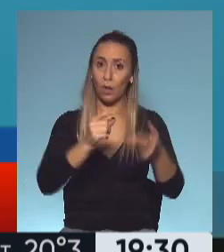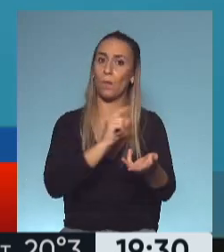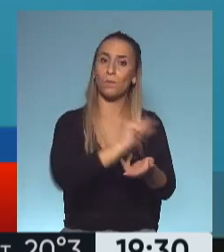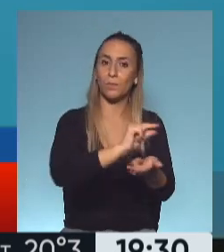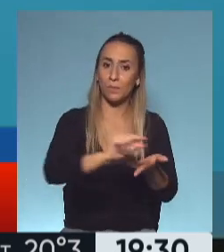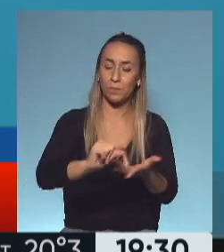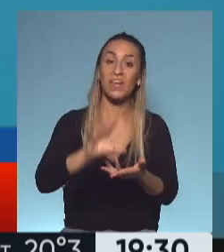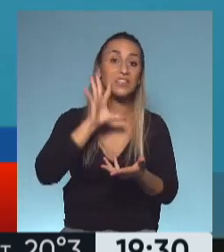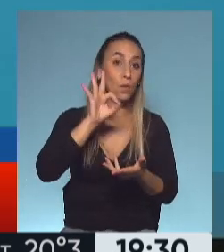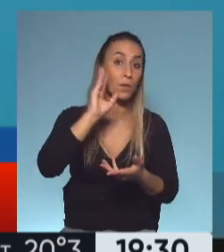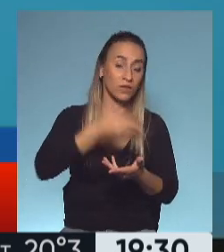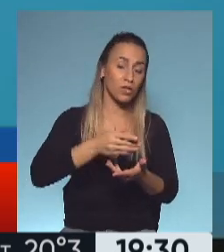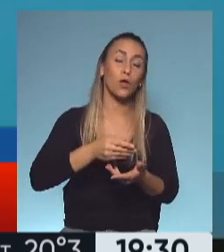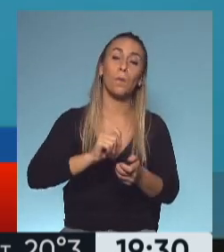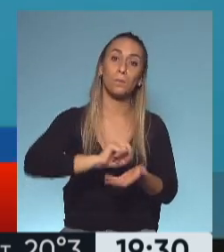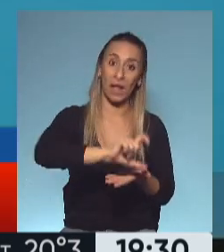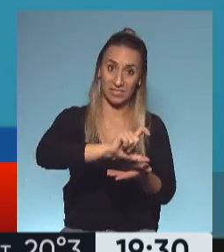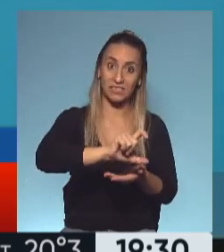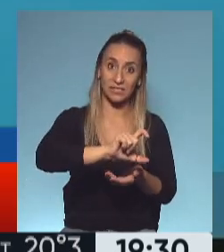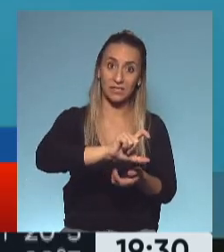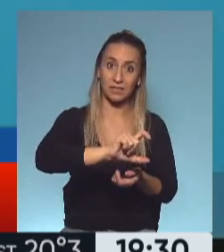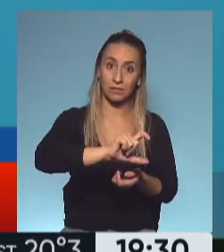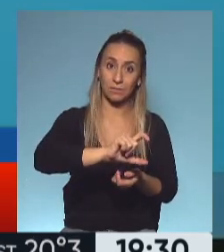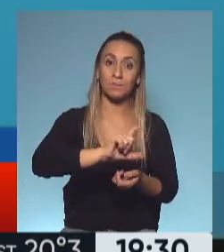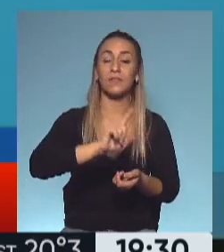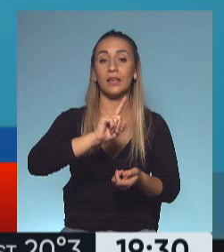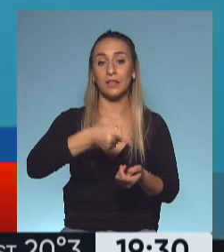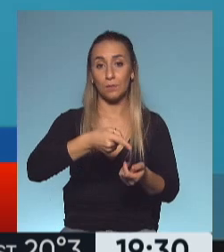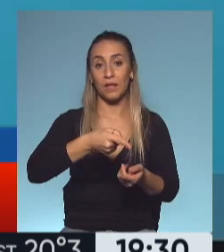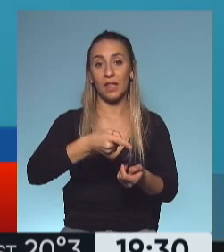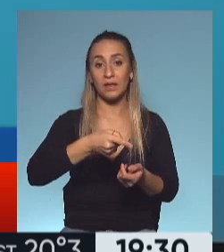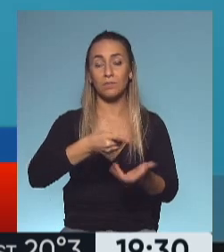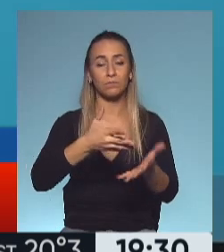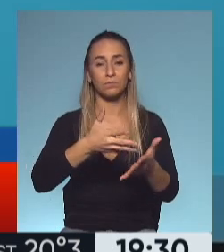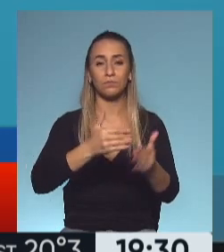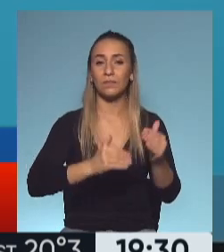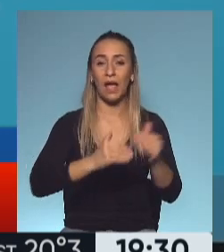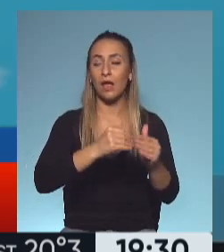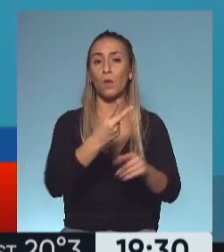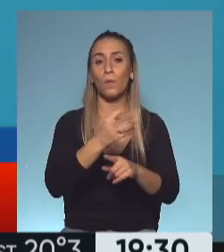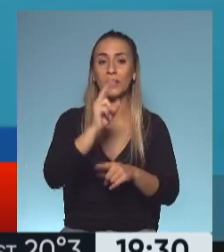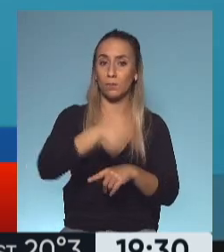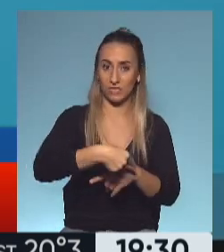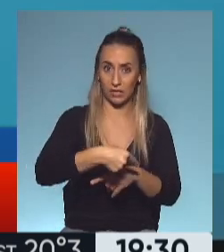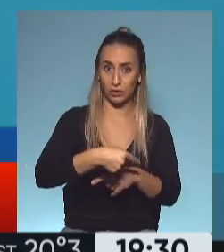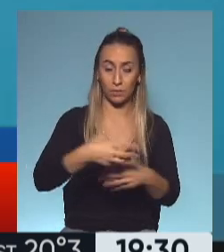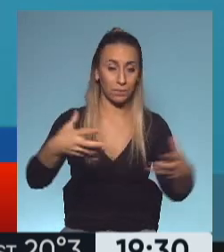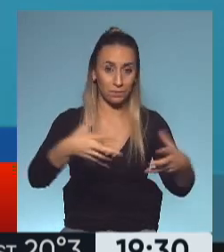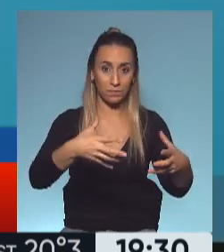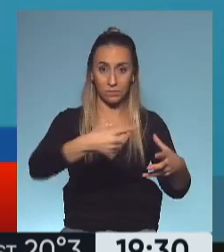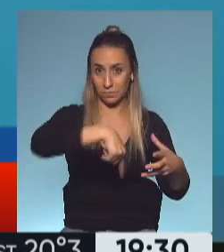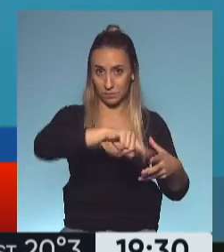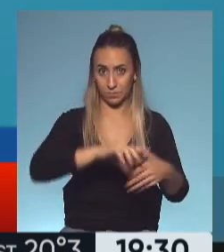en un 50% y los cupos en más de un 20%, es decir, la población